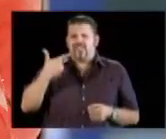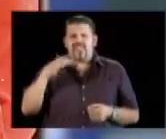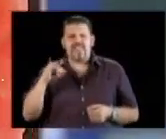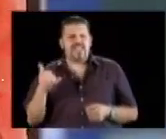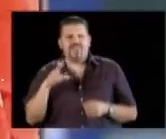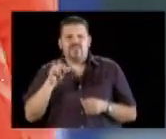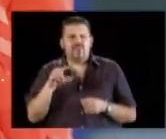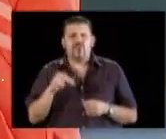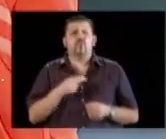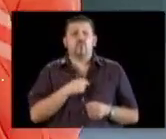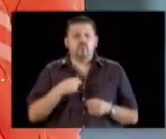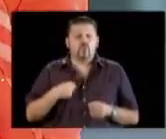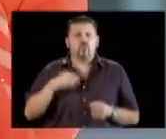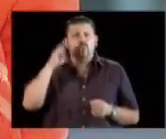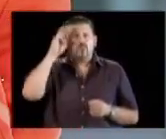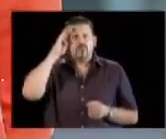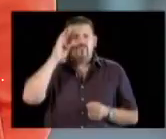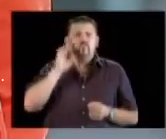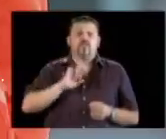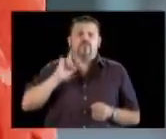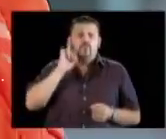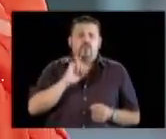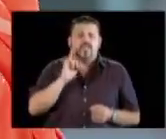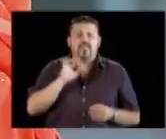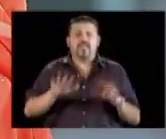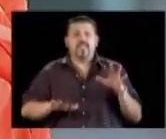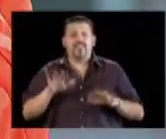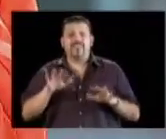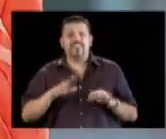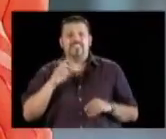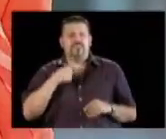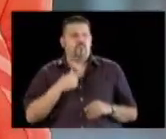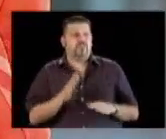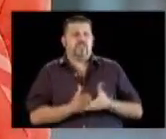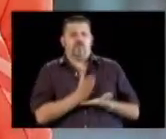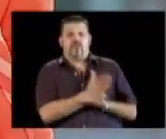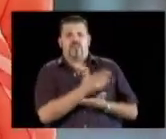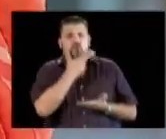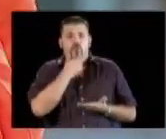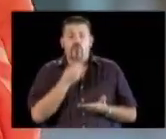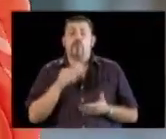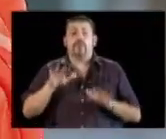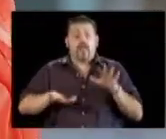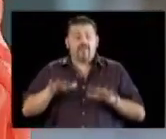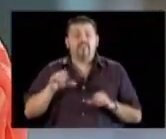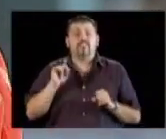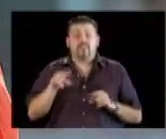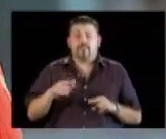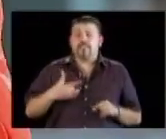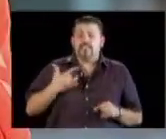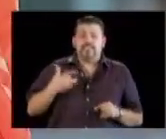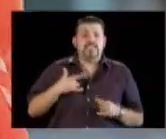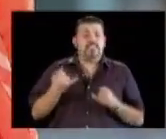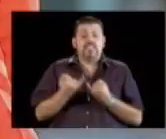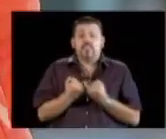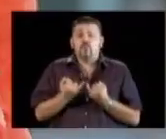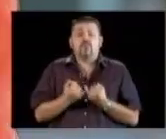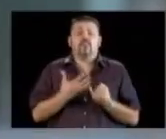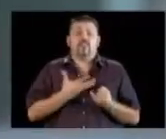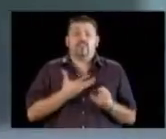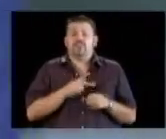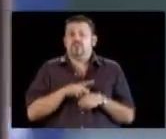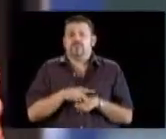mujeres decimos que a veces se nos hace a un lado por ser mujer, bueno, pues a los hombres también a veces sienten que ellos